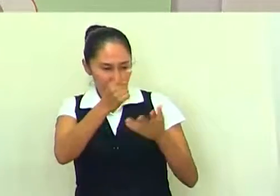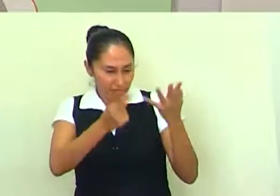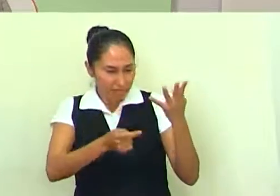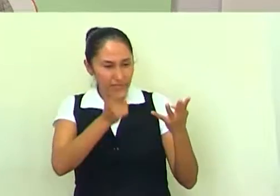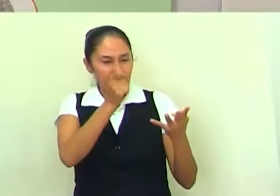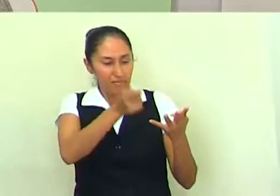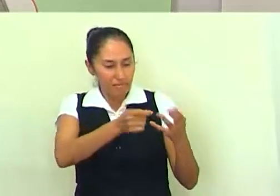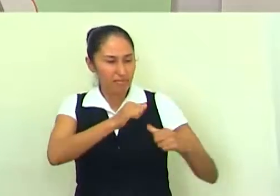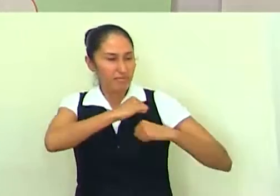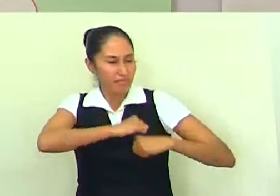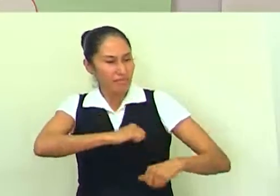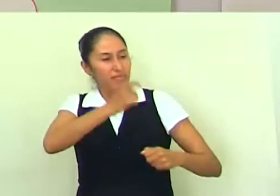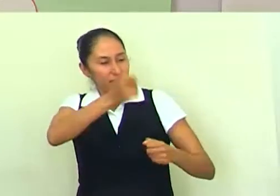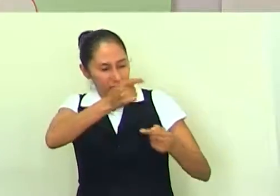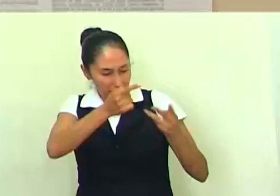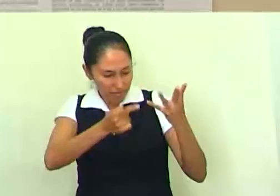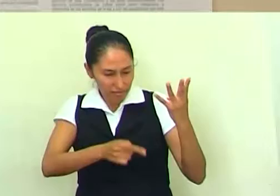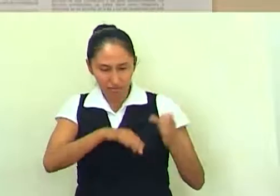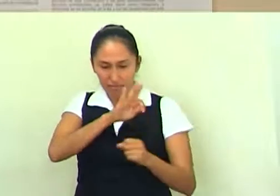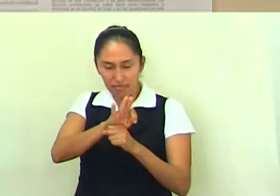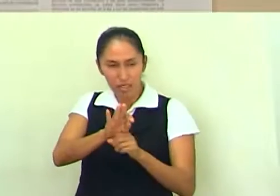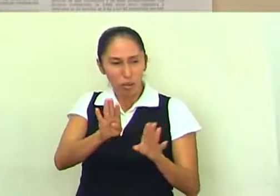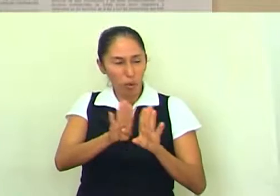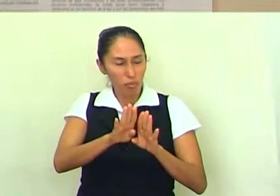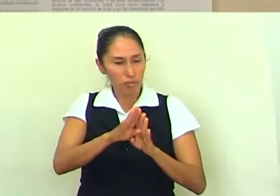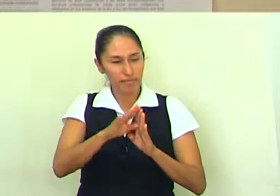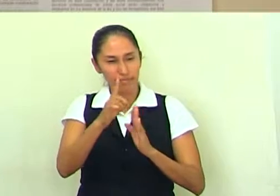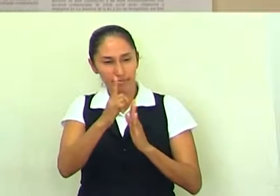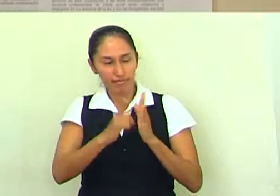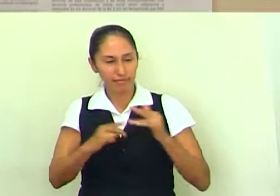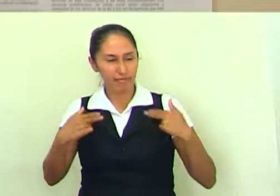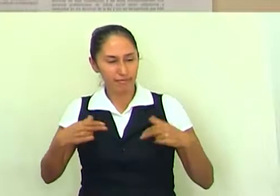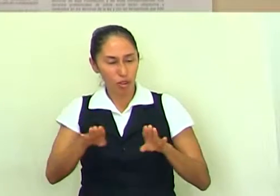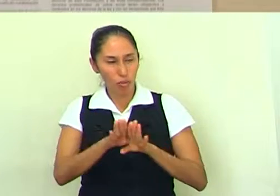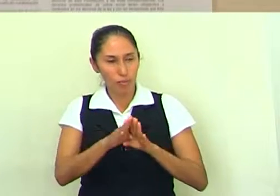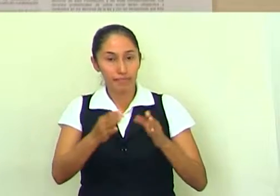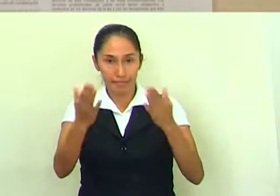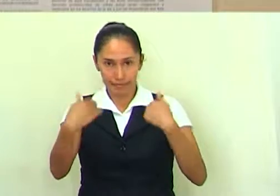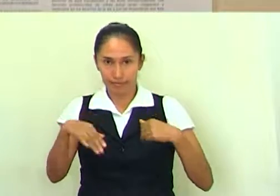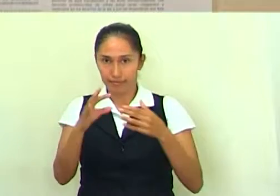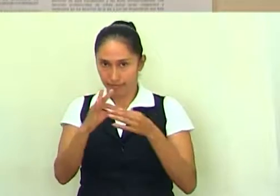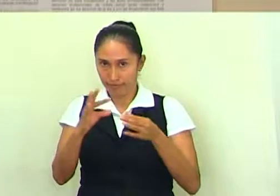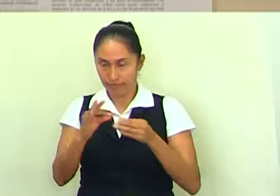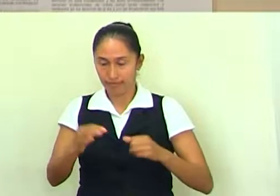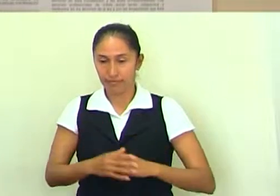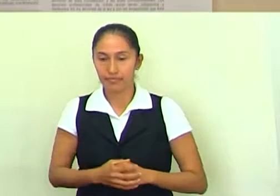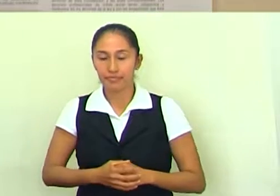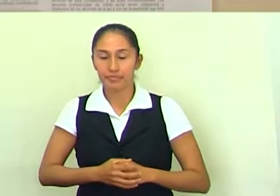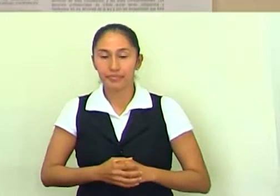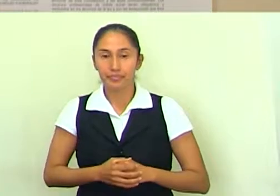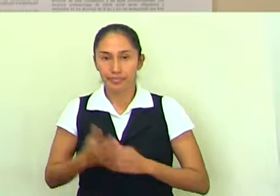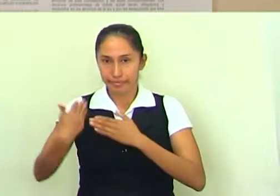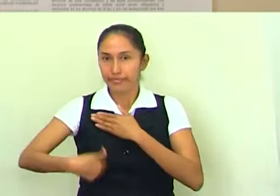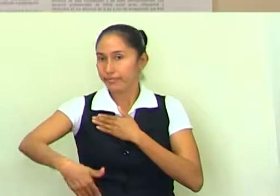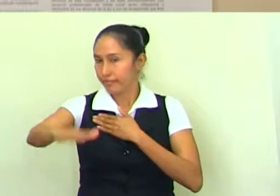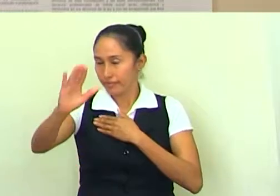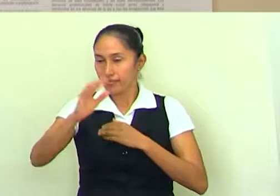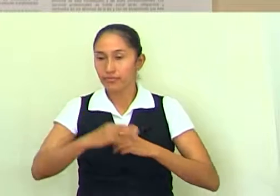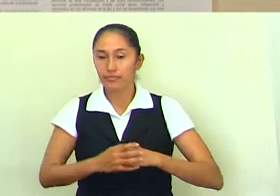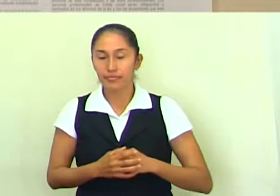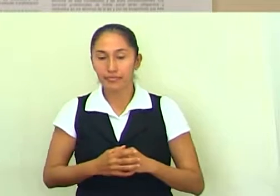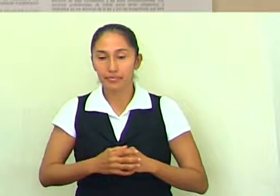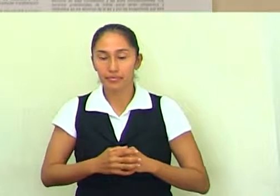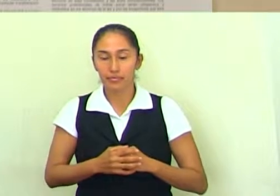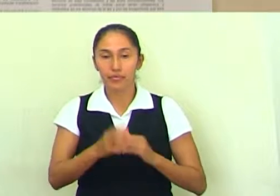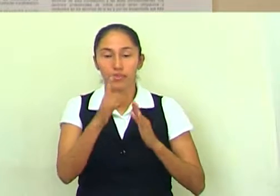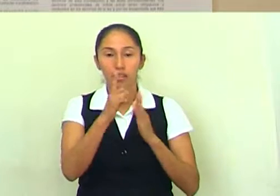que vamos a ir empleando a lo largo de estas sesiones. Derechos humanos, entonces, se define como